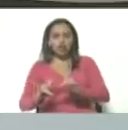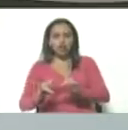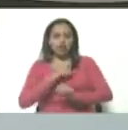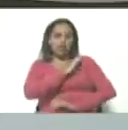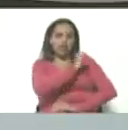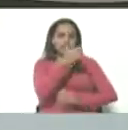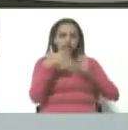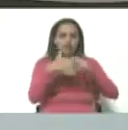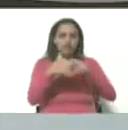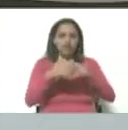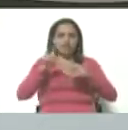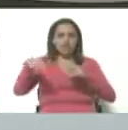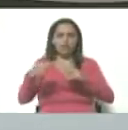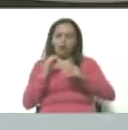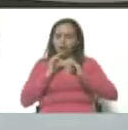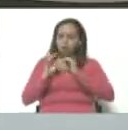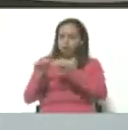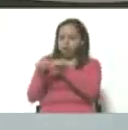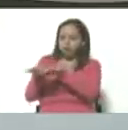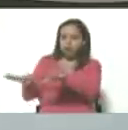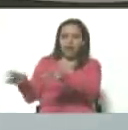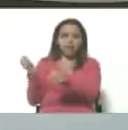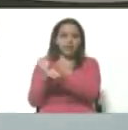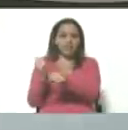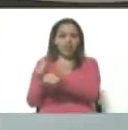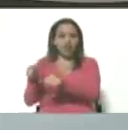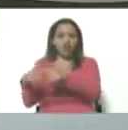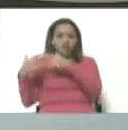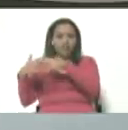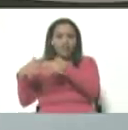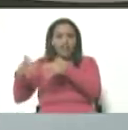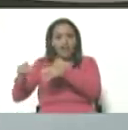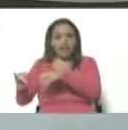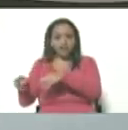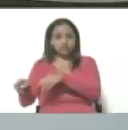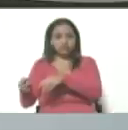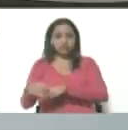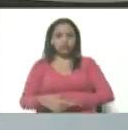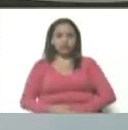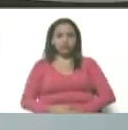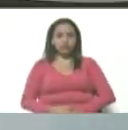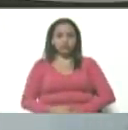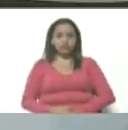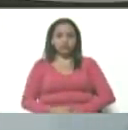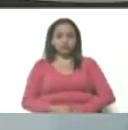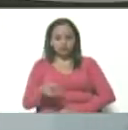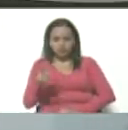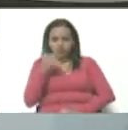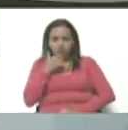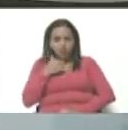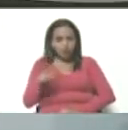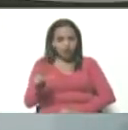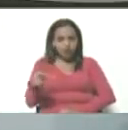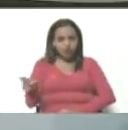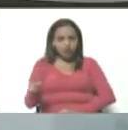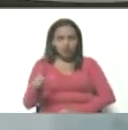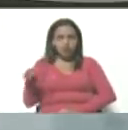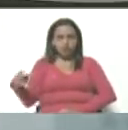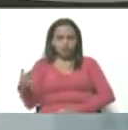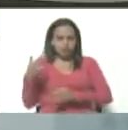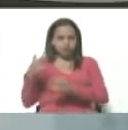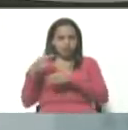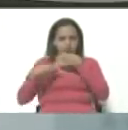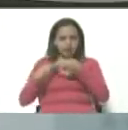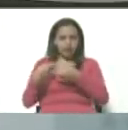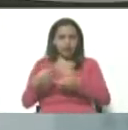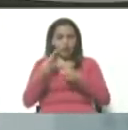Chivacoa, contaminó a los trabajadores y ahí salió un foco. Si no es así, me corrige, vicepresidenta. Y el otro foco fue